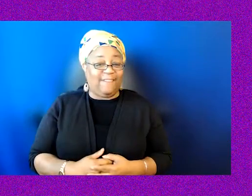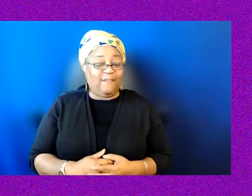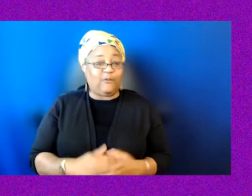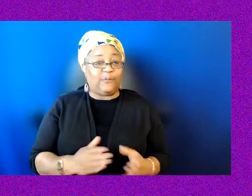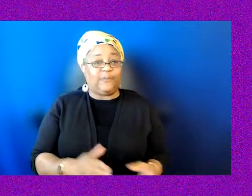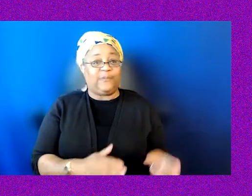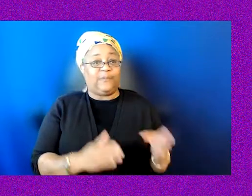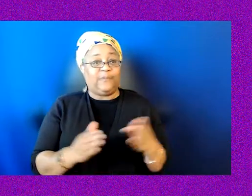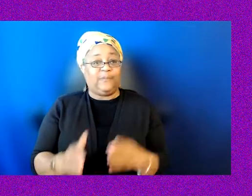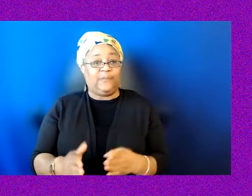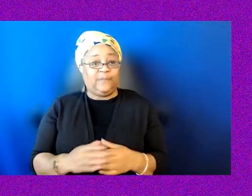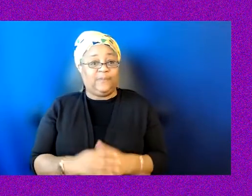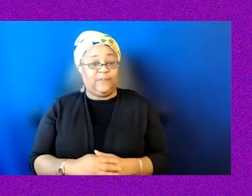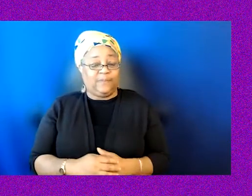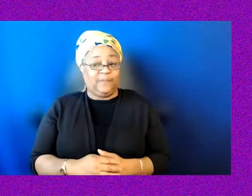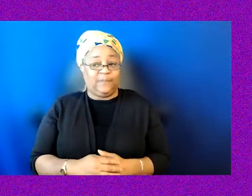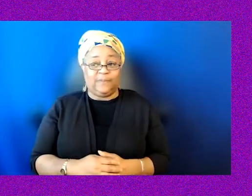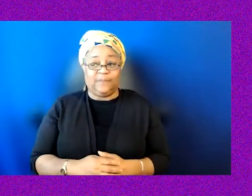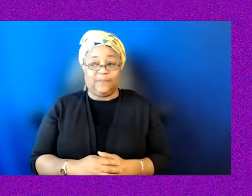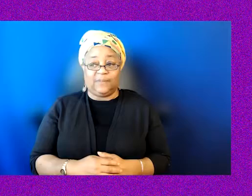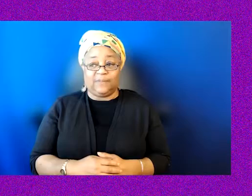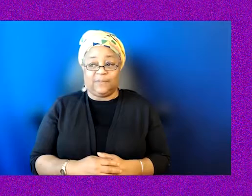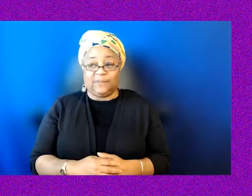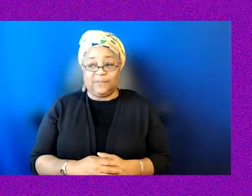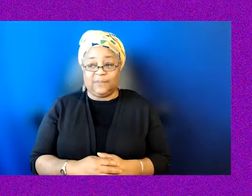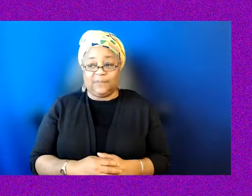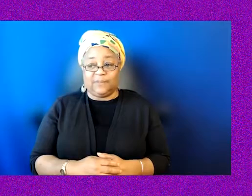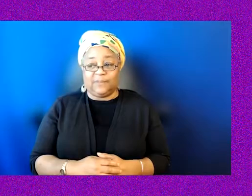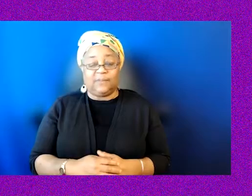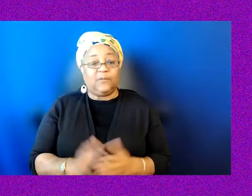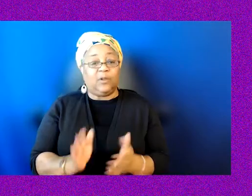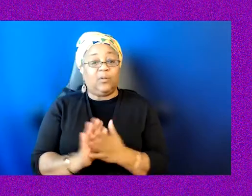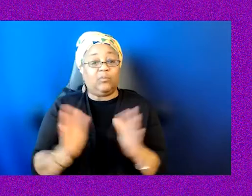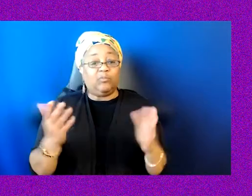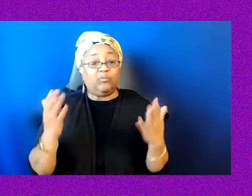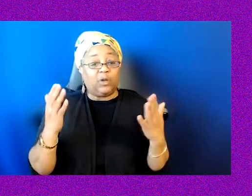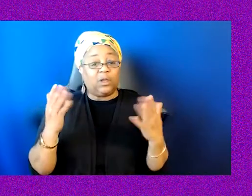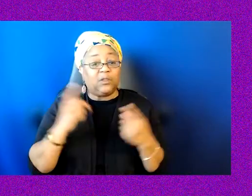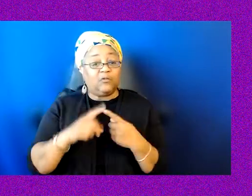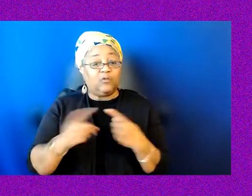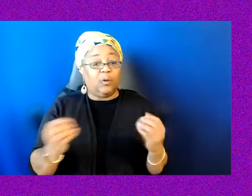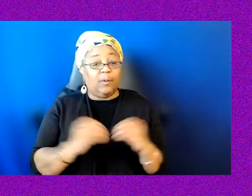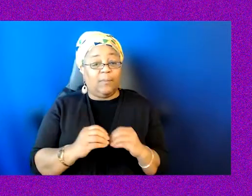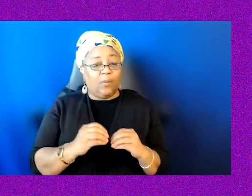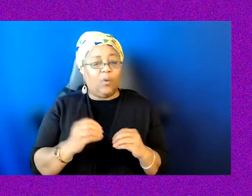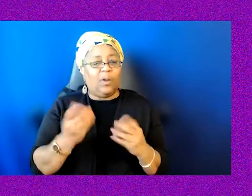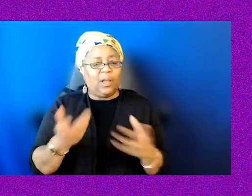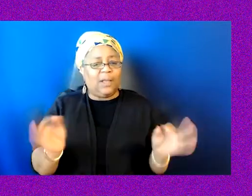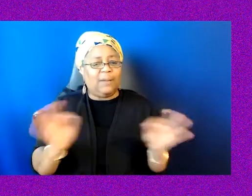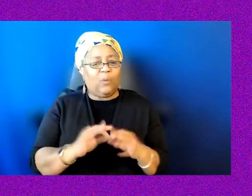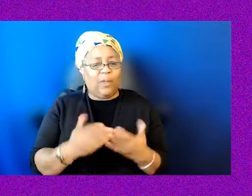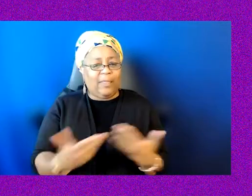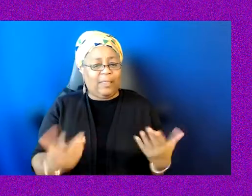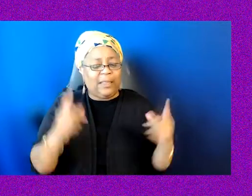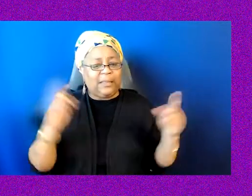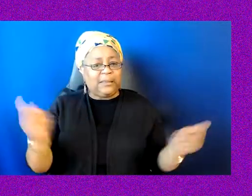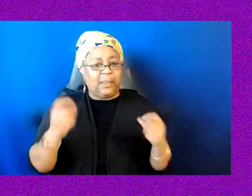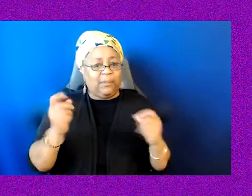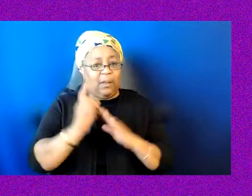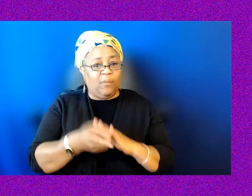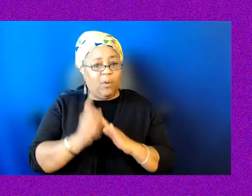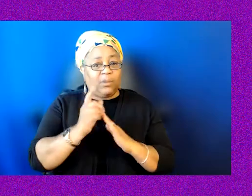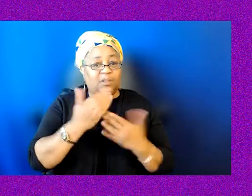a formar esa conferencia de Allied Media. Gracias por su trabajo y labor en la comunidad. Y